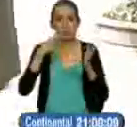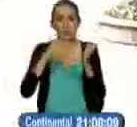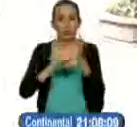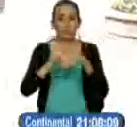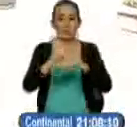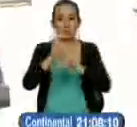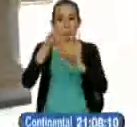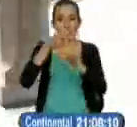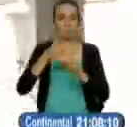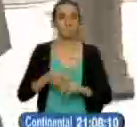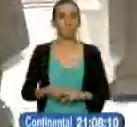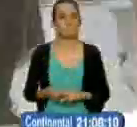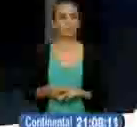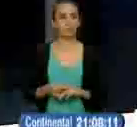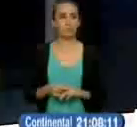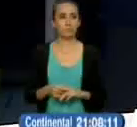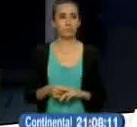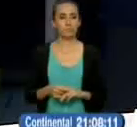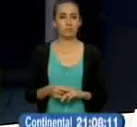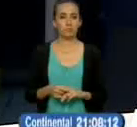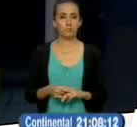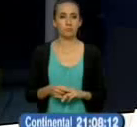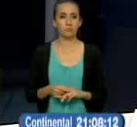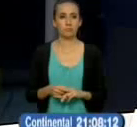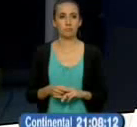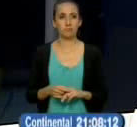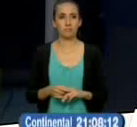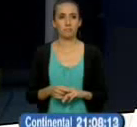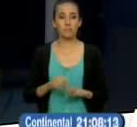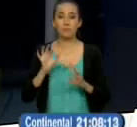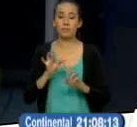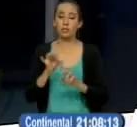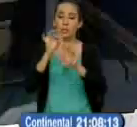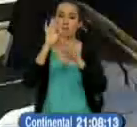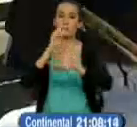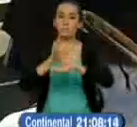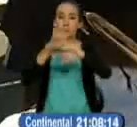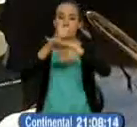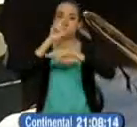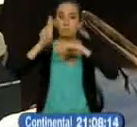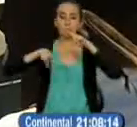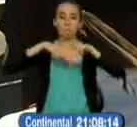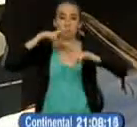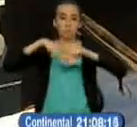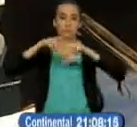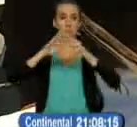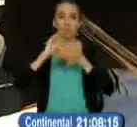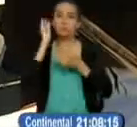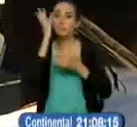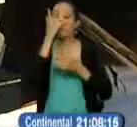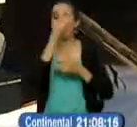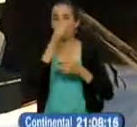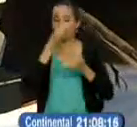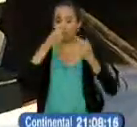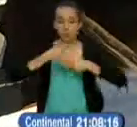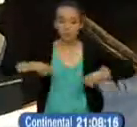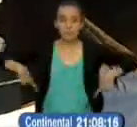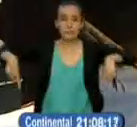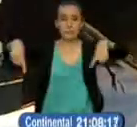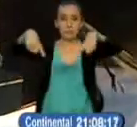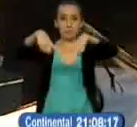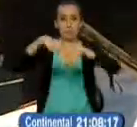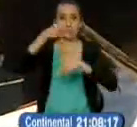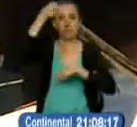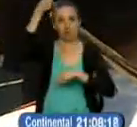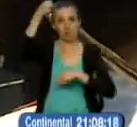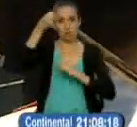Alex Llanos, Ecuador TV. Y las principales autoridades nacionales colocaron ofrendas florales en la Plaza de la Independencia como parte